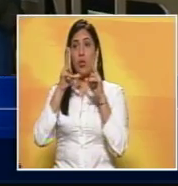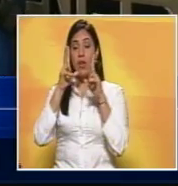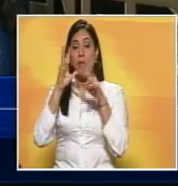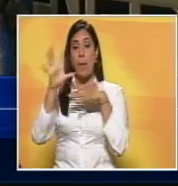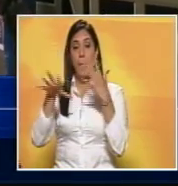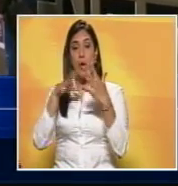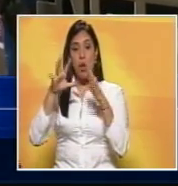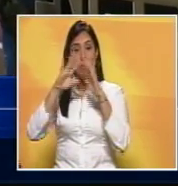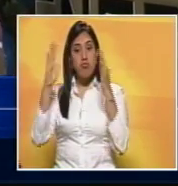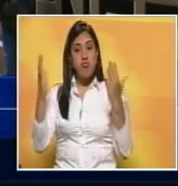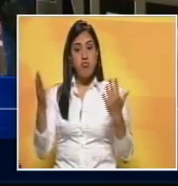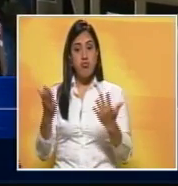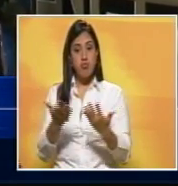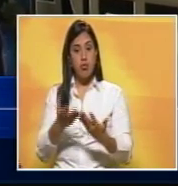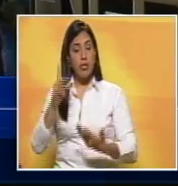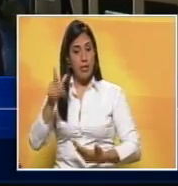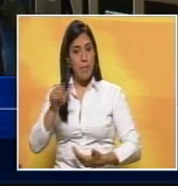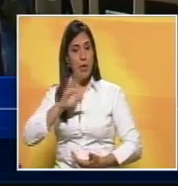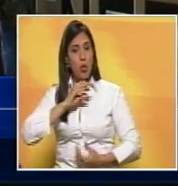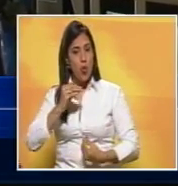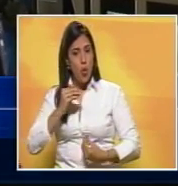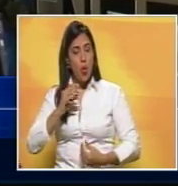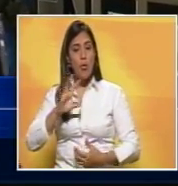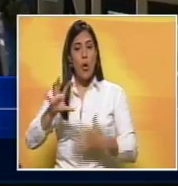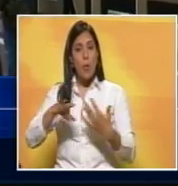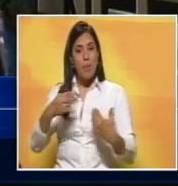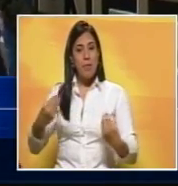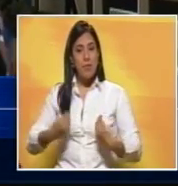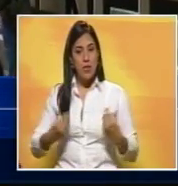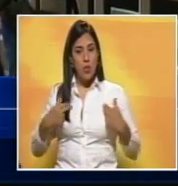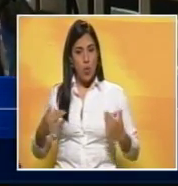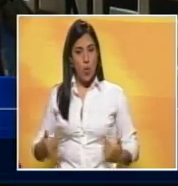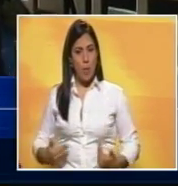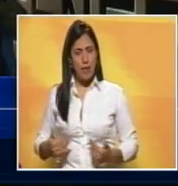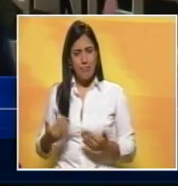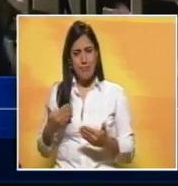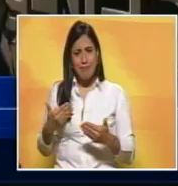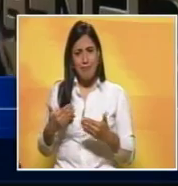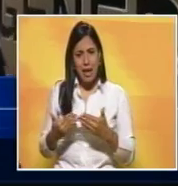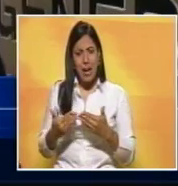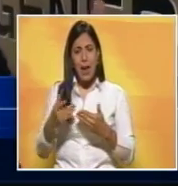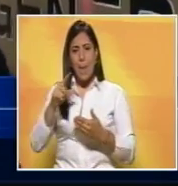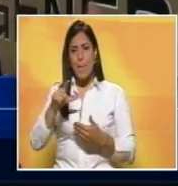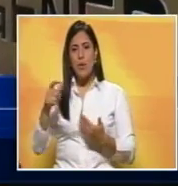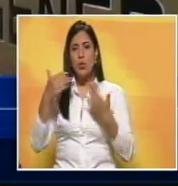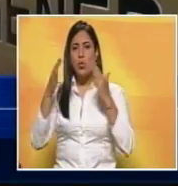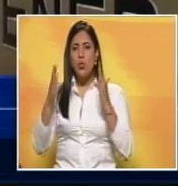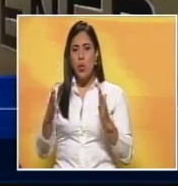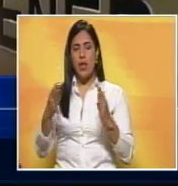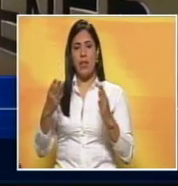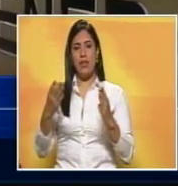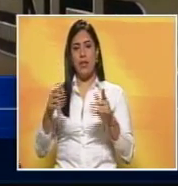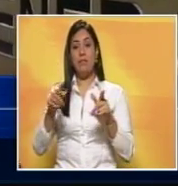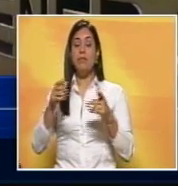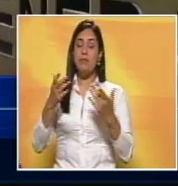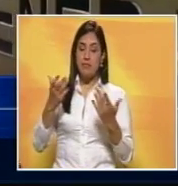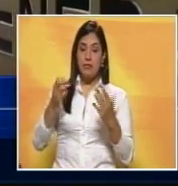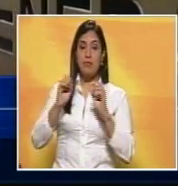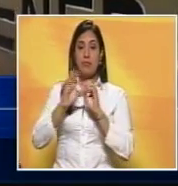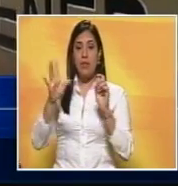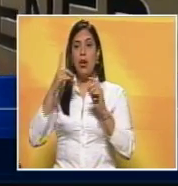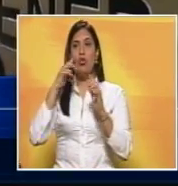a nivel global y cómo trae consecuencias en la vida humana tan cercana para estos alumnos, para estos chicos que por